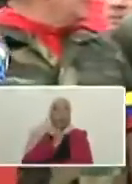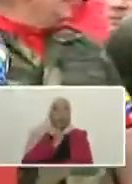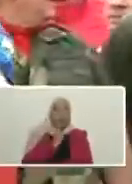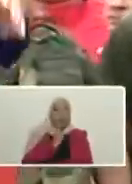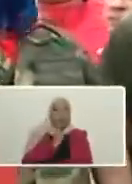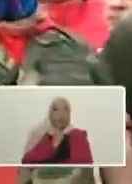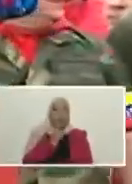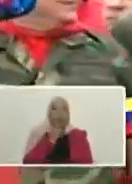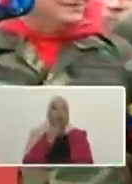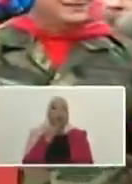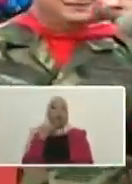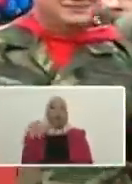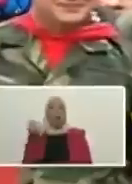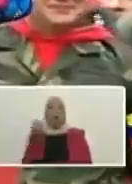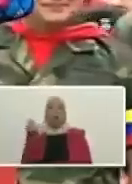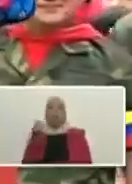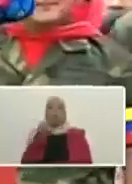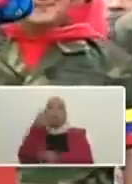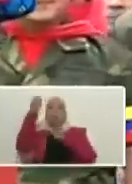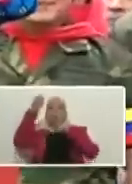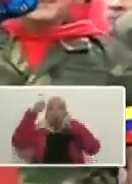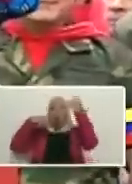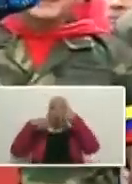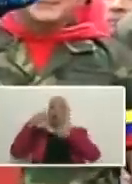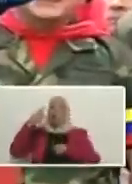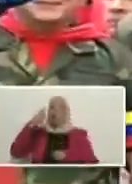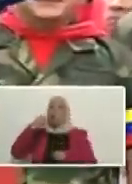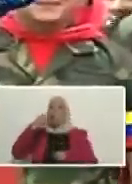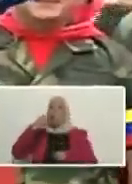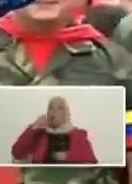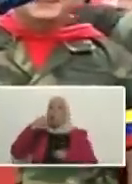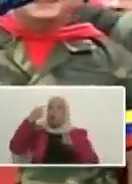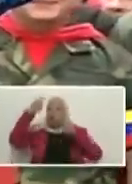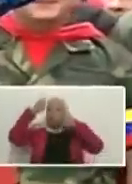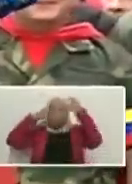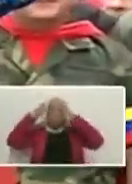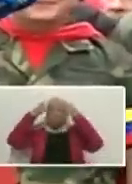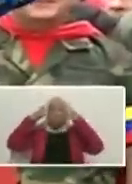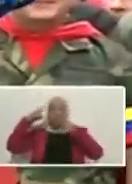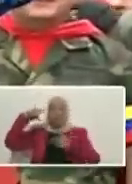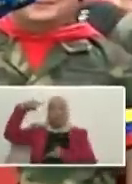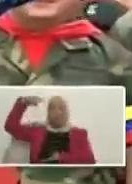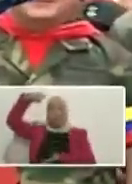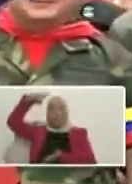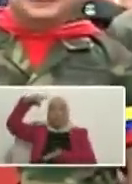Iba un joven con una boina roja de paracaidista,